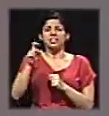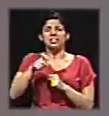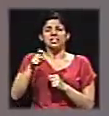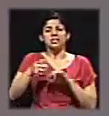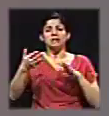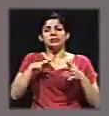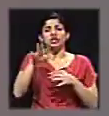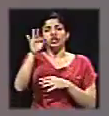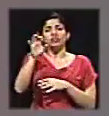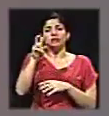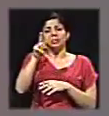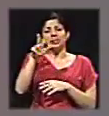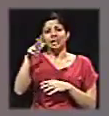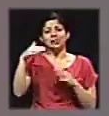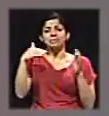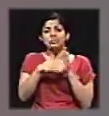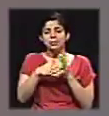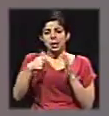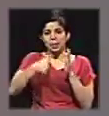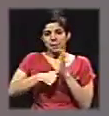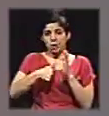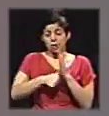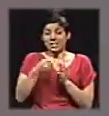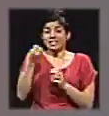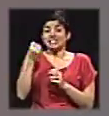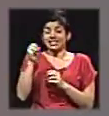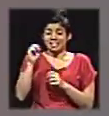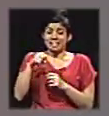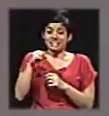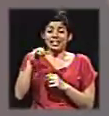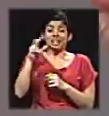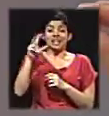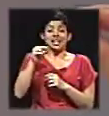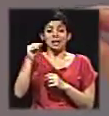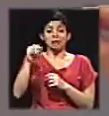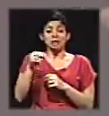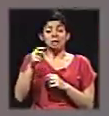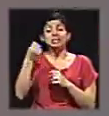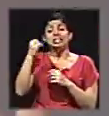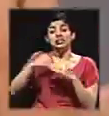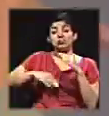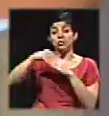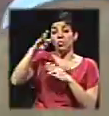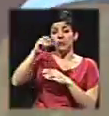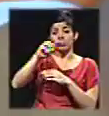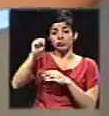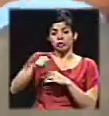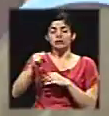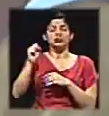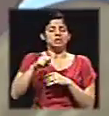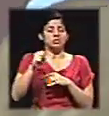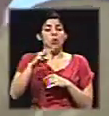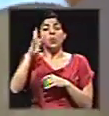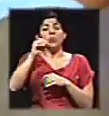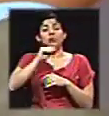de 923 mil votos. Uh-huh. Si es 30%... Para llegar al 40%. El 40%